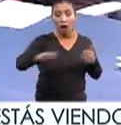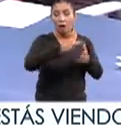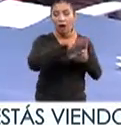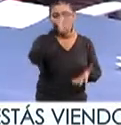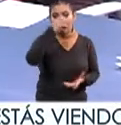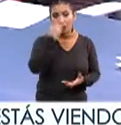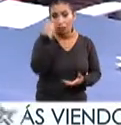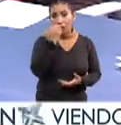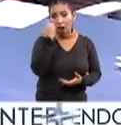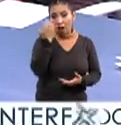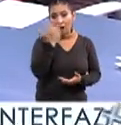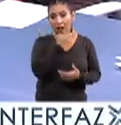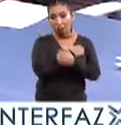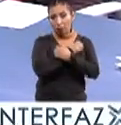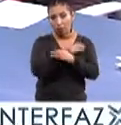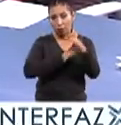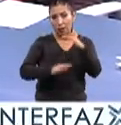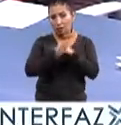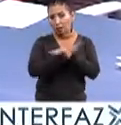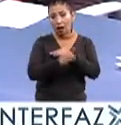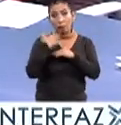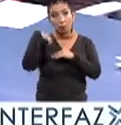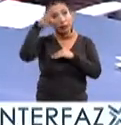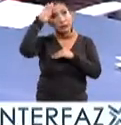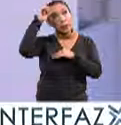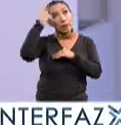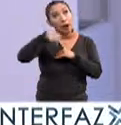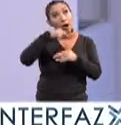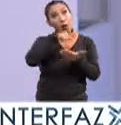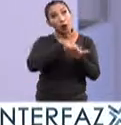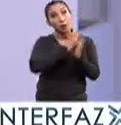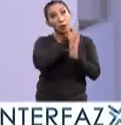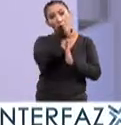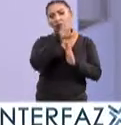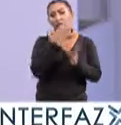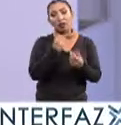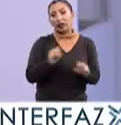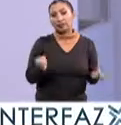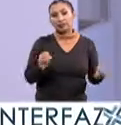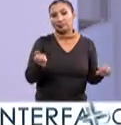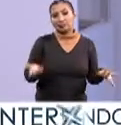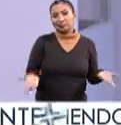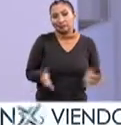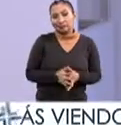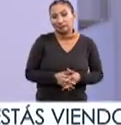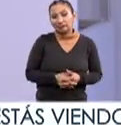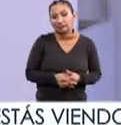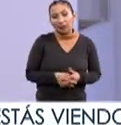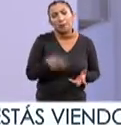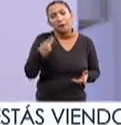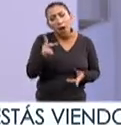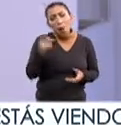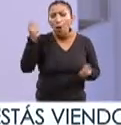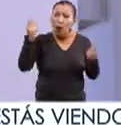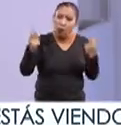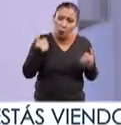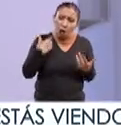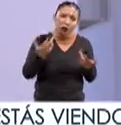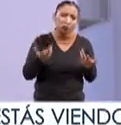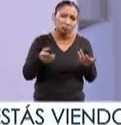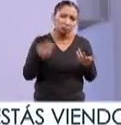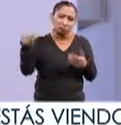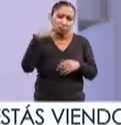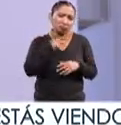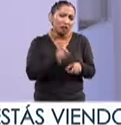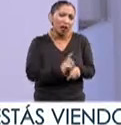las escuelas de educación básica en México no fueron pensadas con un espacio de biblioteca como tal, lo imaginamos. Sí. Sin embargo, muchas de las cosas que suceden